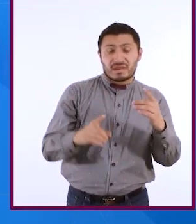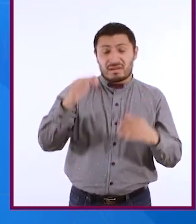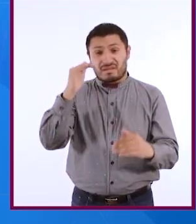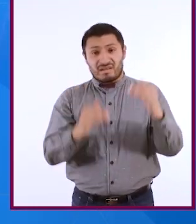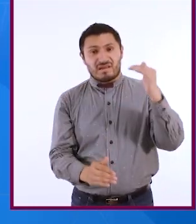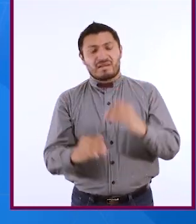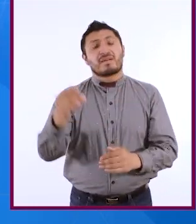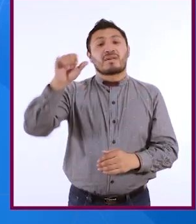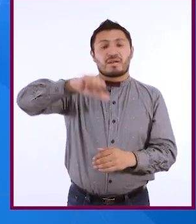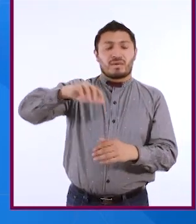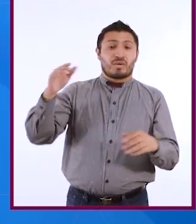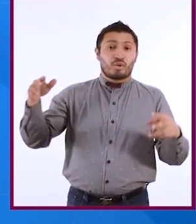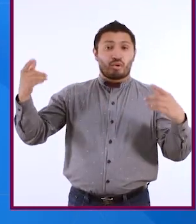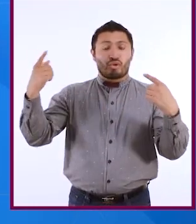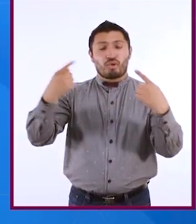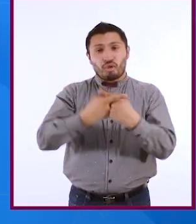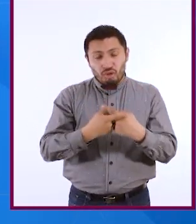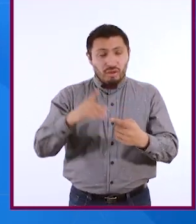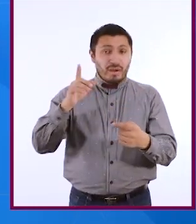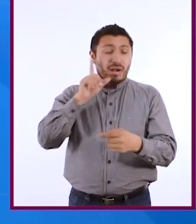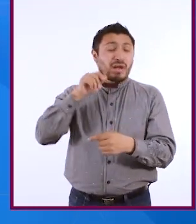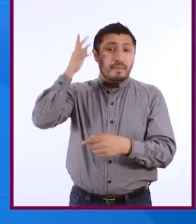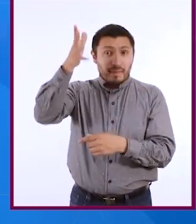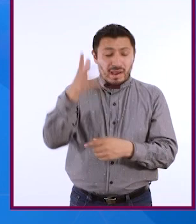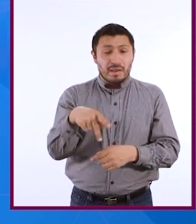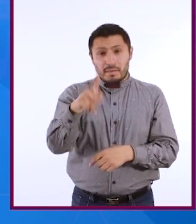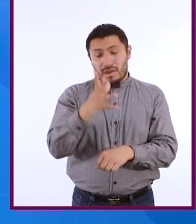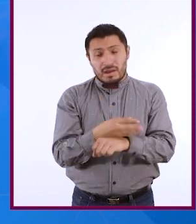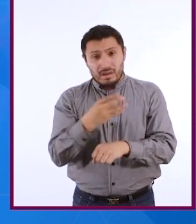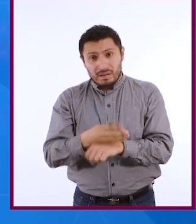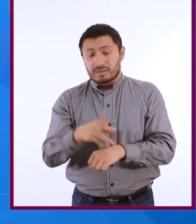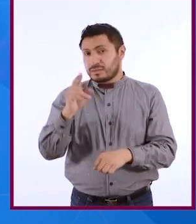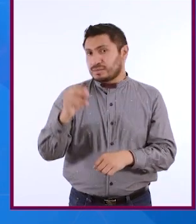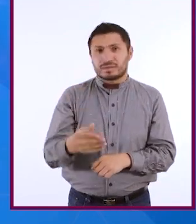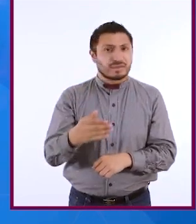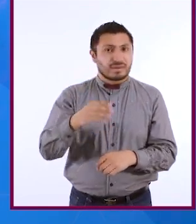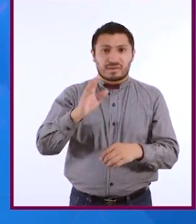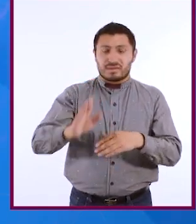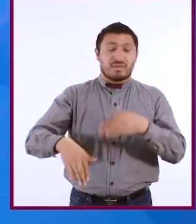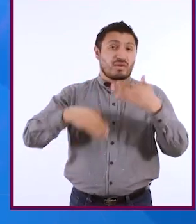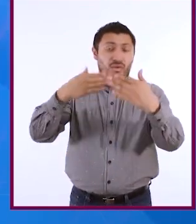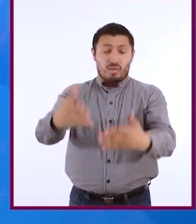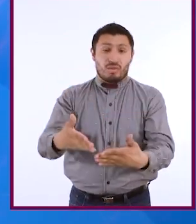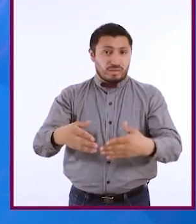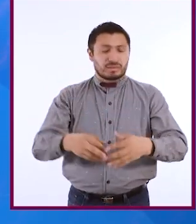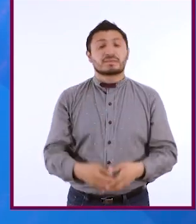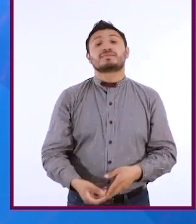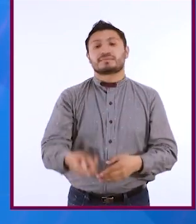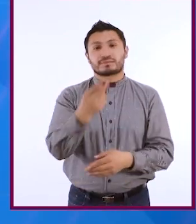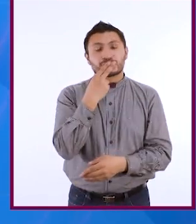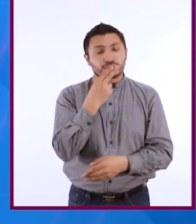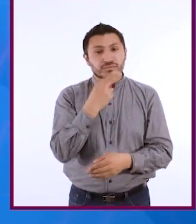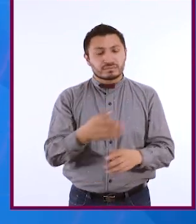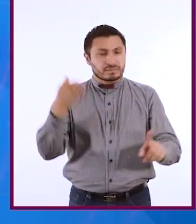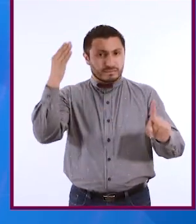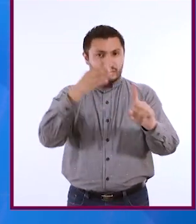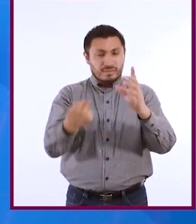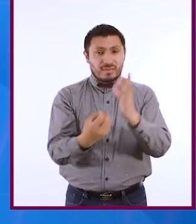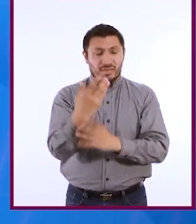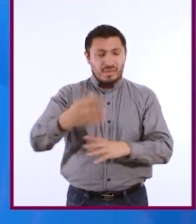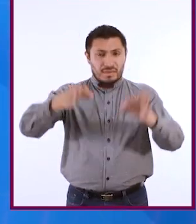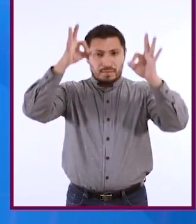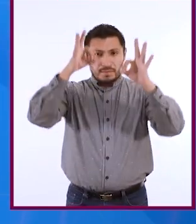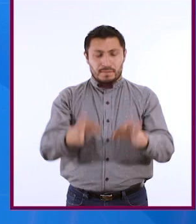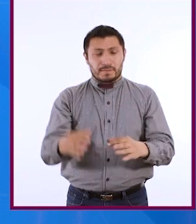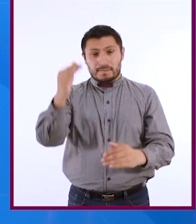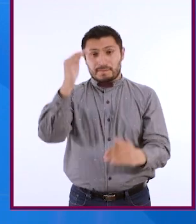hoy versus las que existirán mañana. Pero las soluciones no están fuera de alcance. Aplicando un enfoque nuevo y más